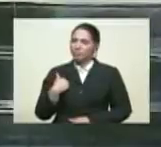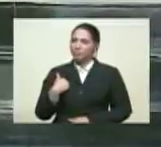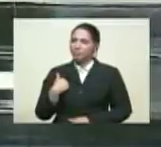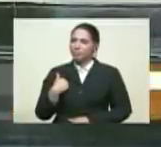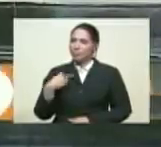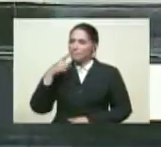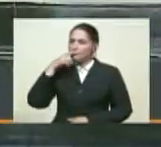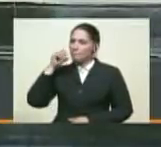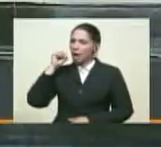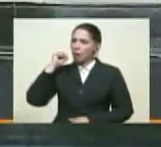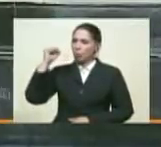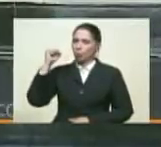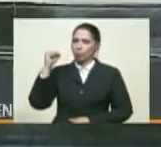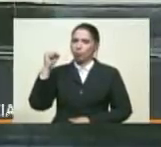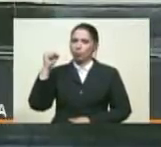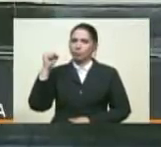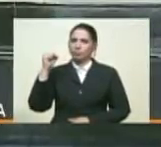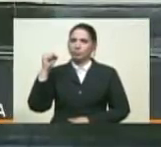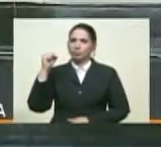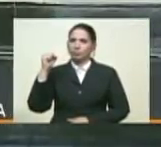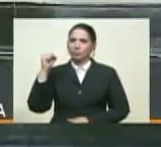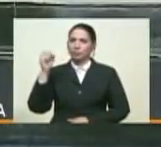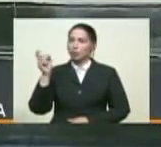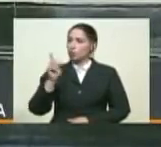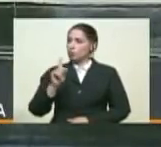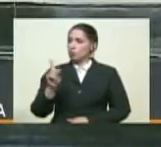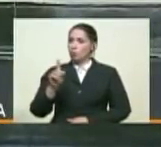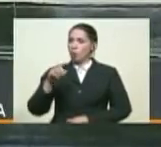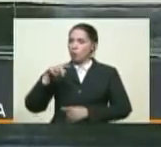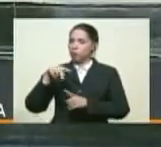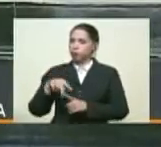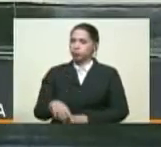Maduro, no te rindas.